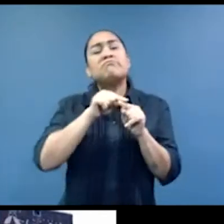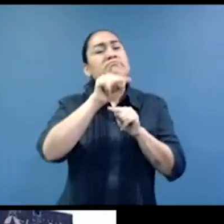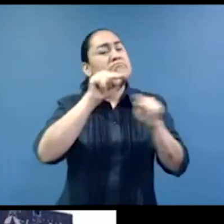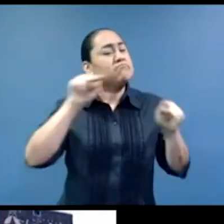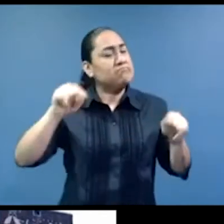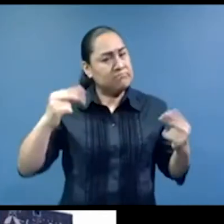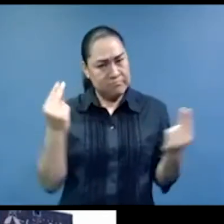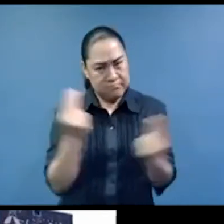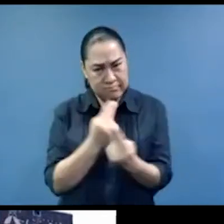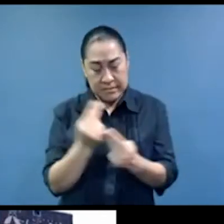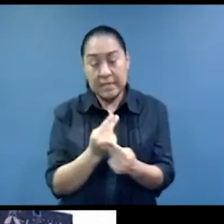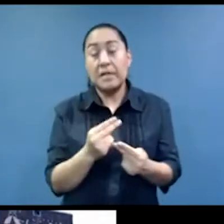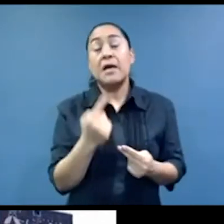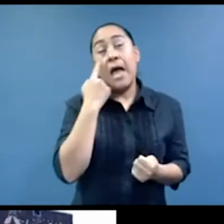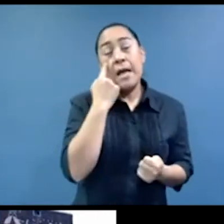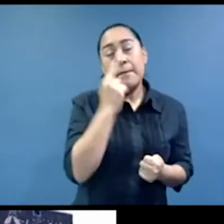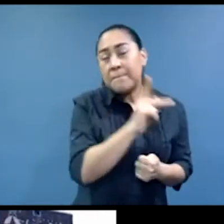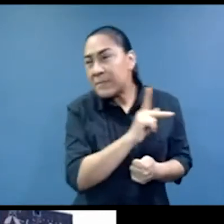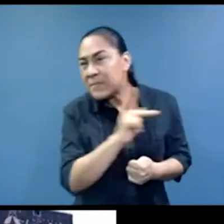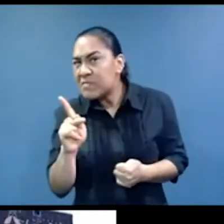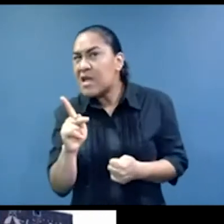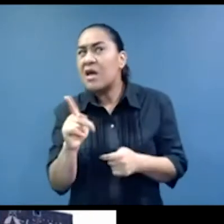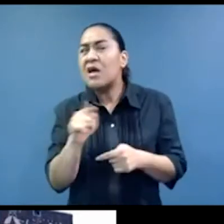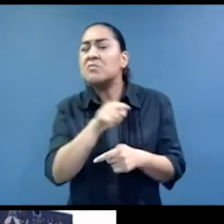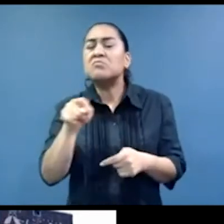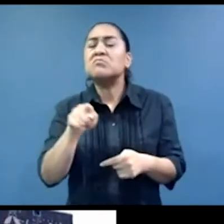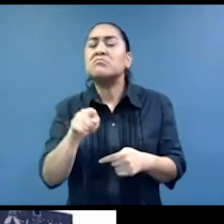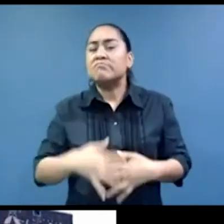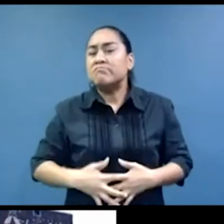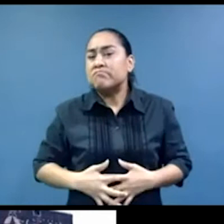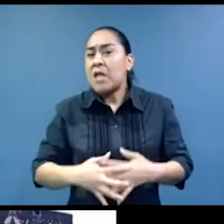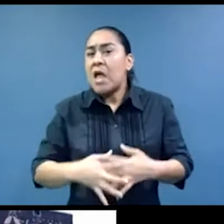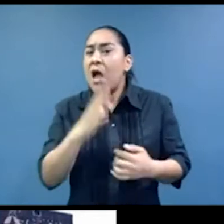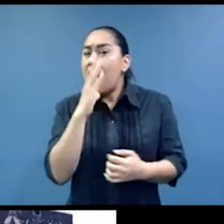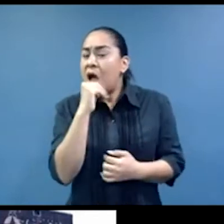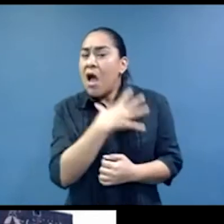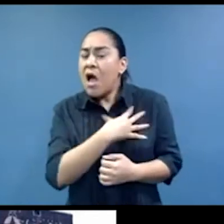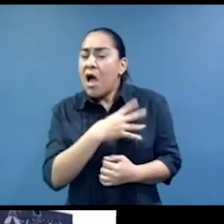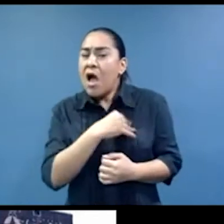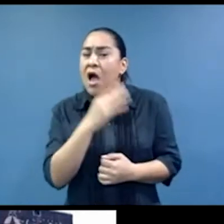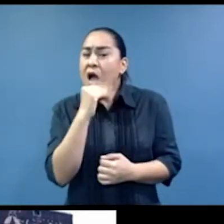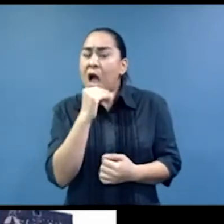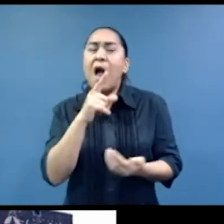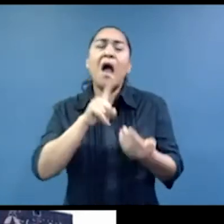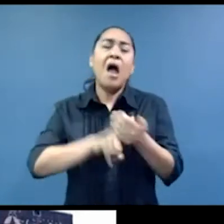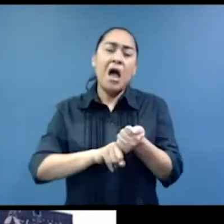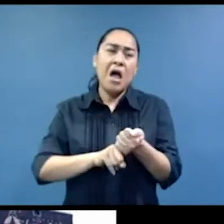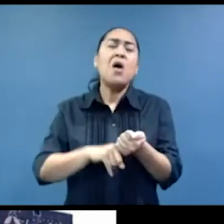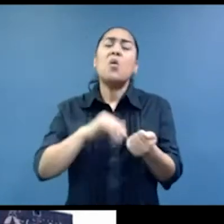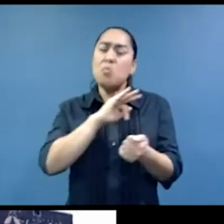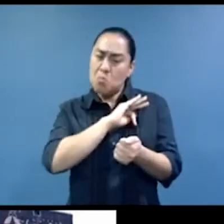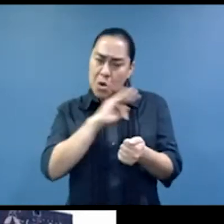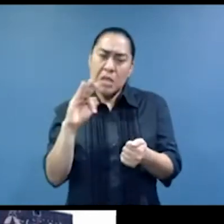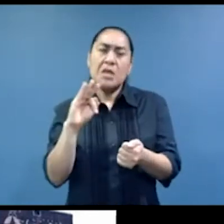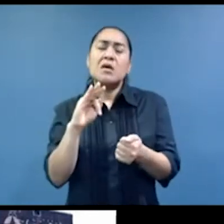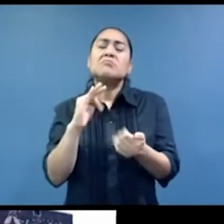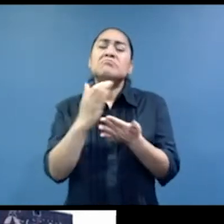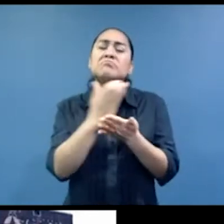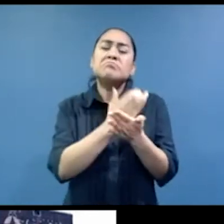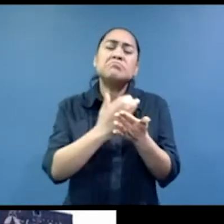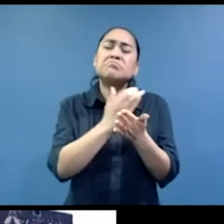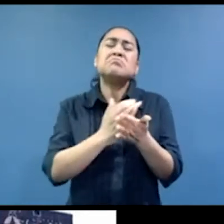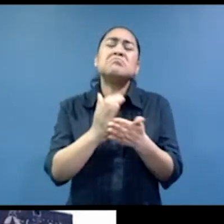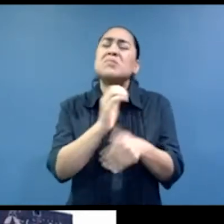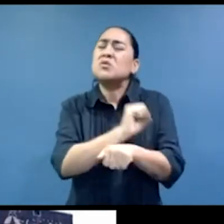de los casos de infertilidad médica se pueden resolver con técnicas de baja complejidad, entonces incluso se